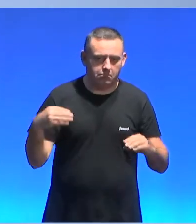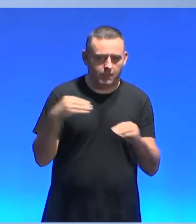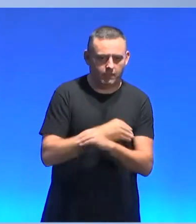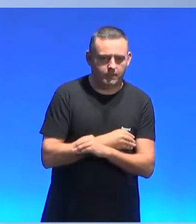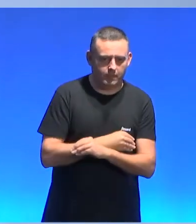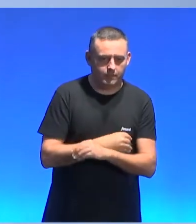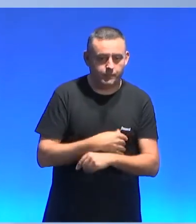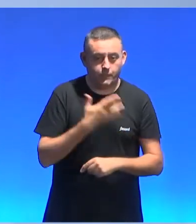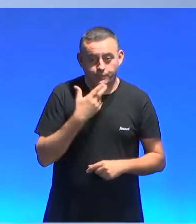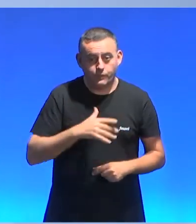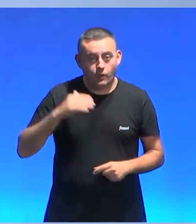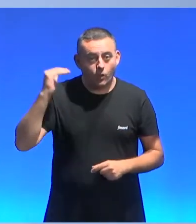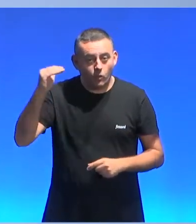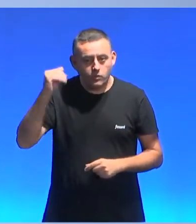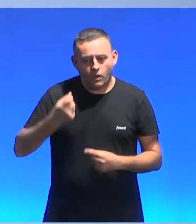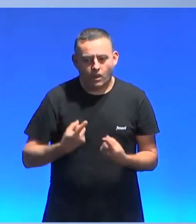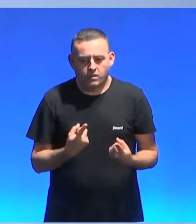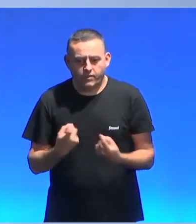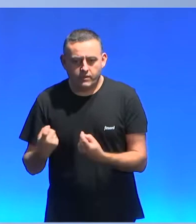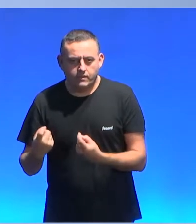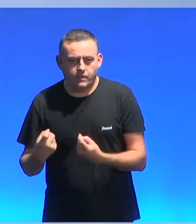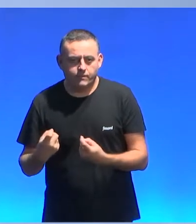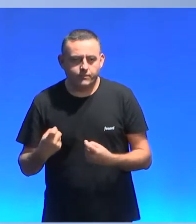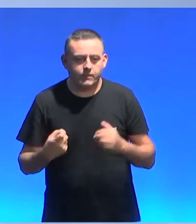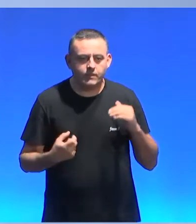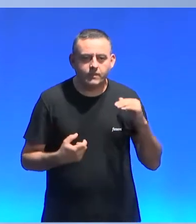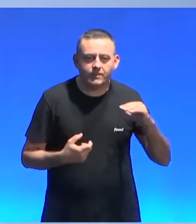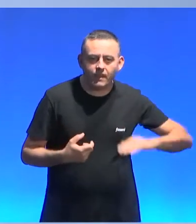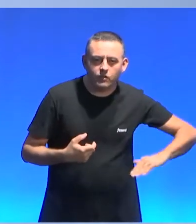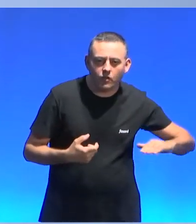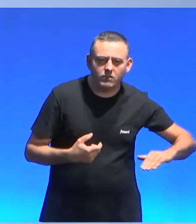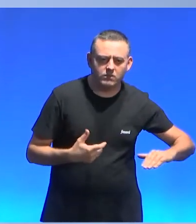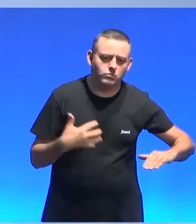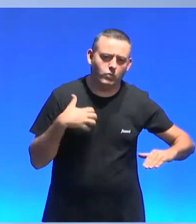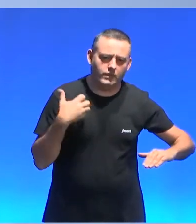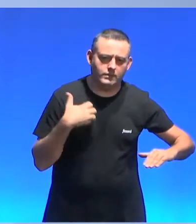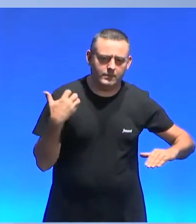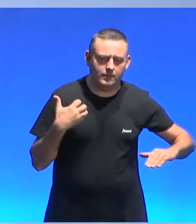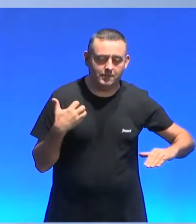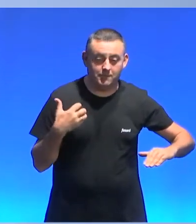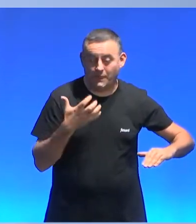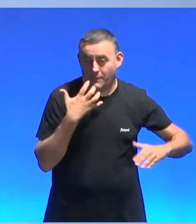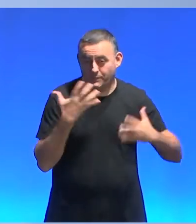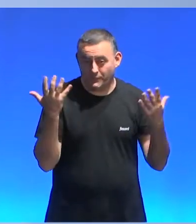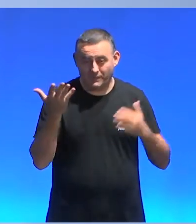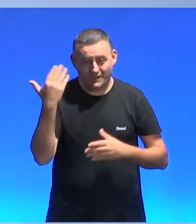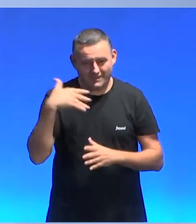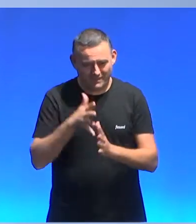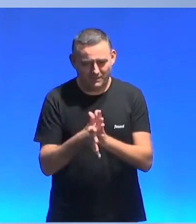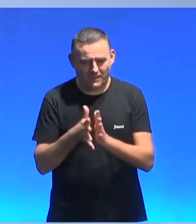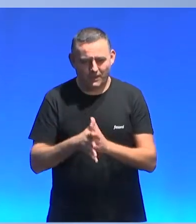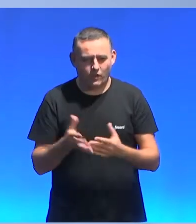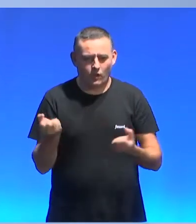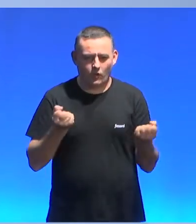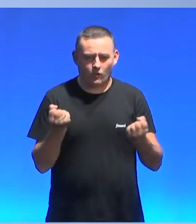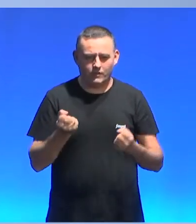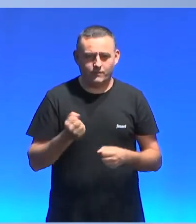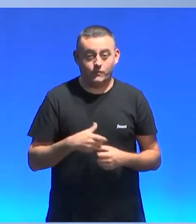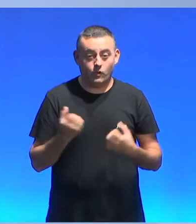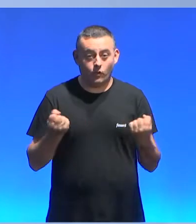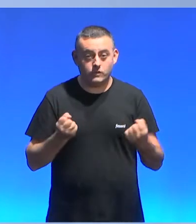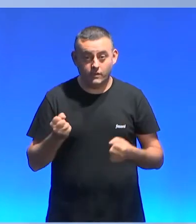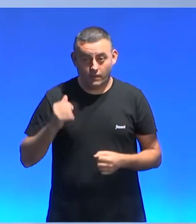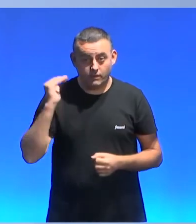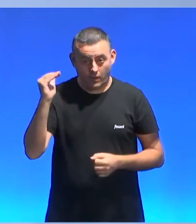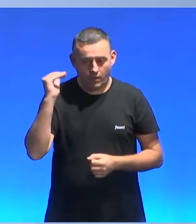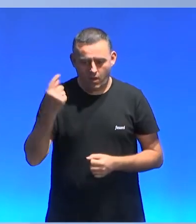es necesario. Repito, el caso del coche es evidente. De parte de los niños querían